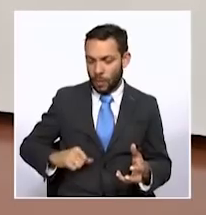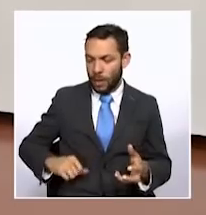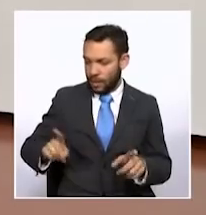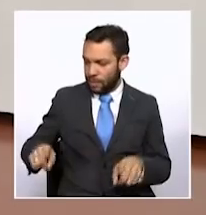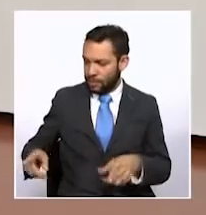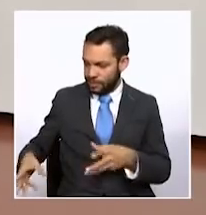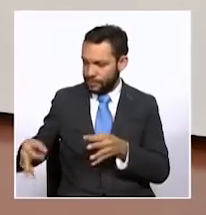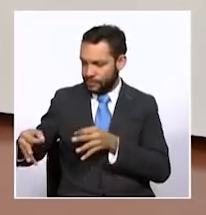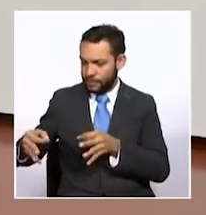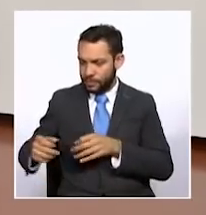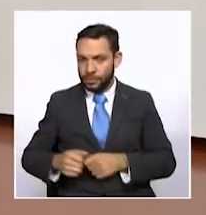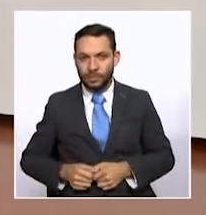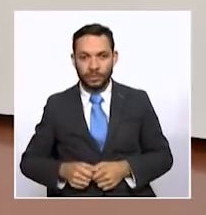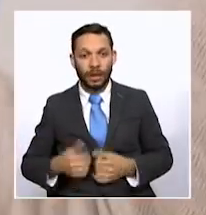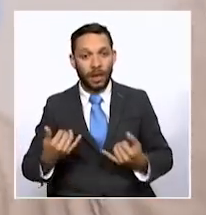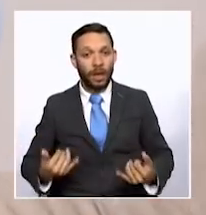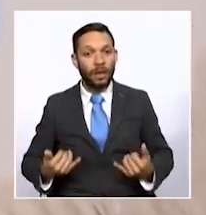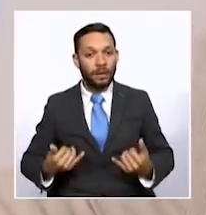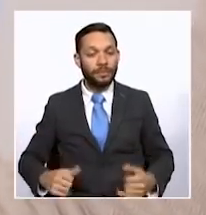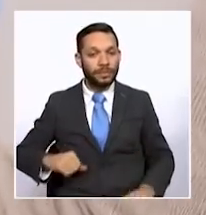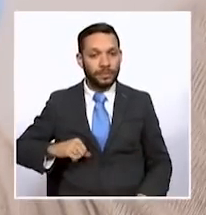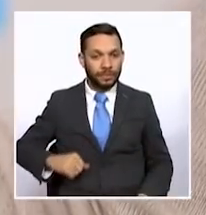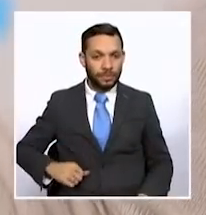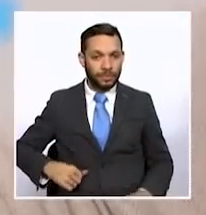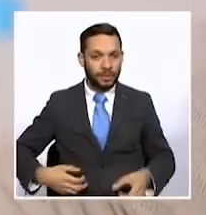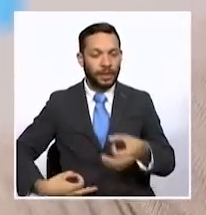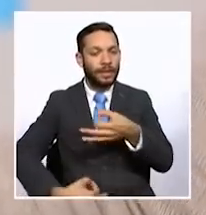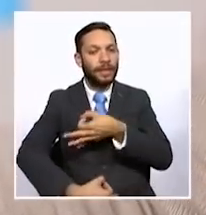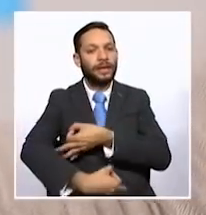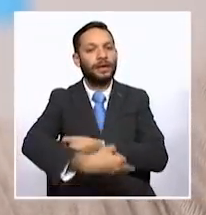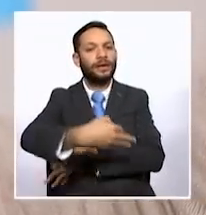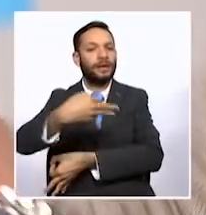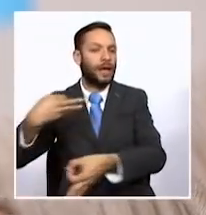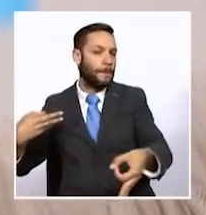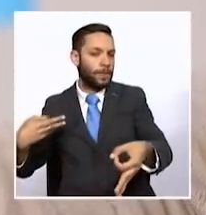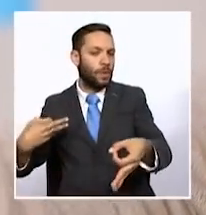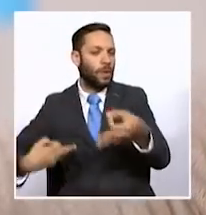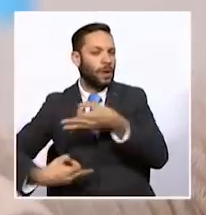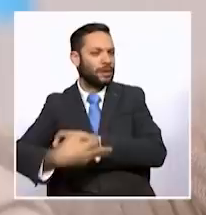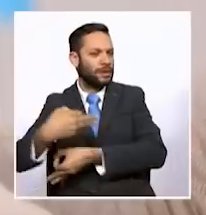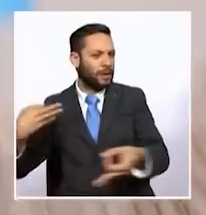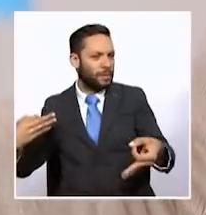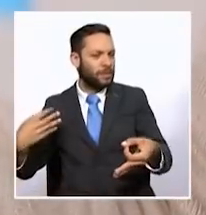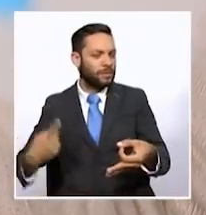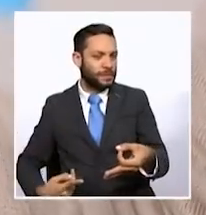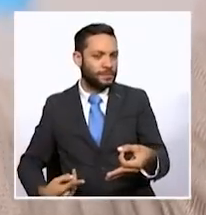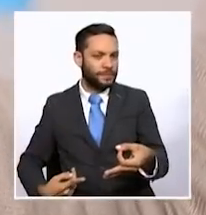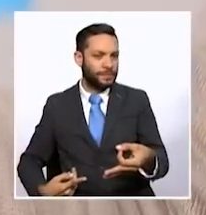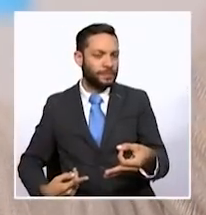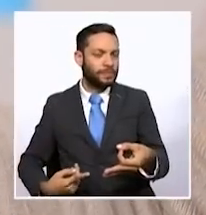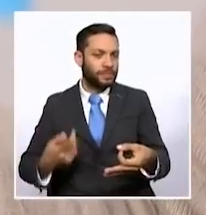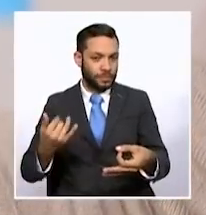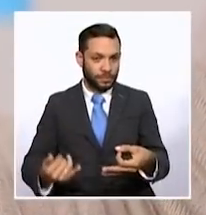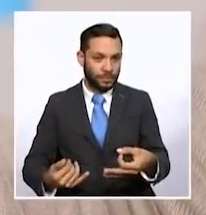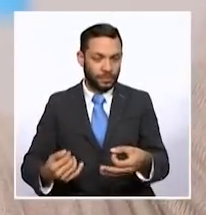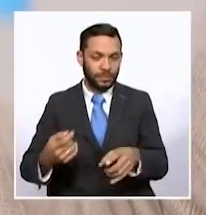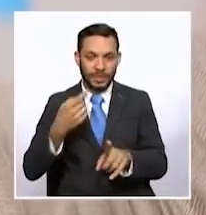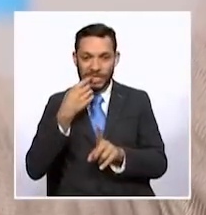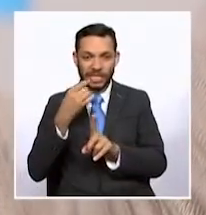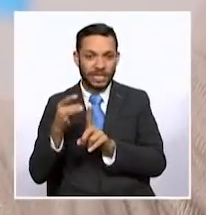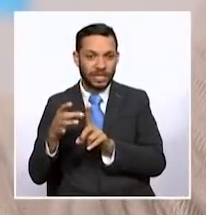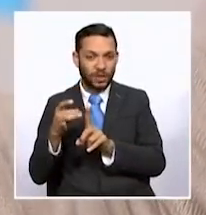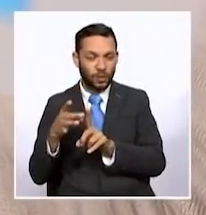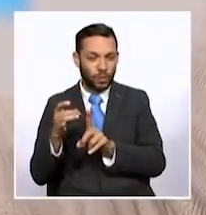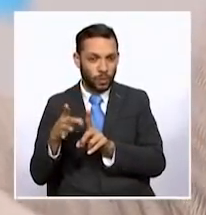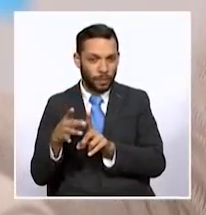es una prótesis de cadera. Lo que tenemos acá es un reemplazo articular. ¿En qué se hacen los reemplazos articulares? Se hacen con una prótesis que es una aleación de dos metales,